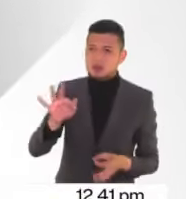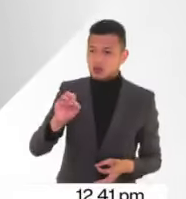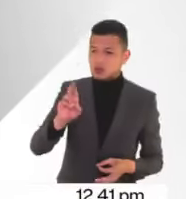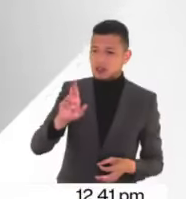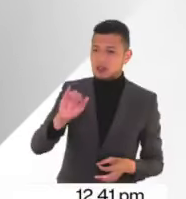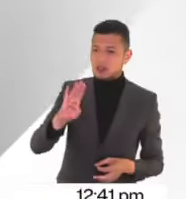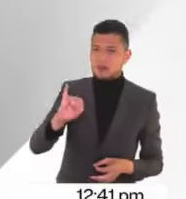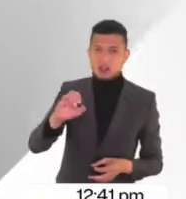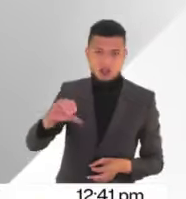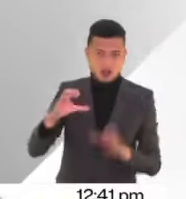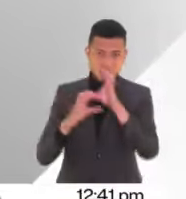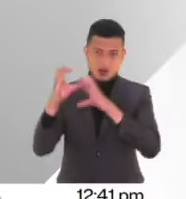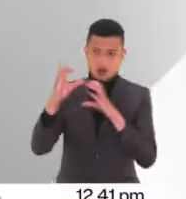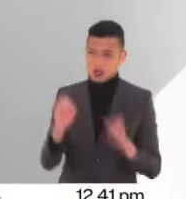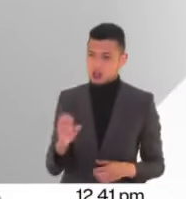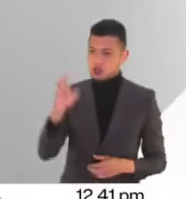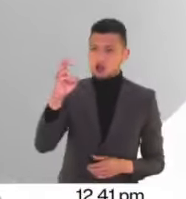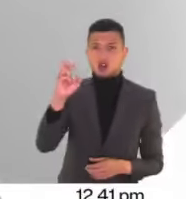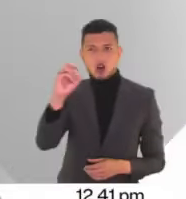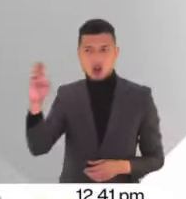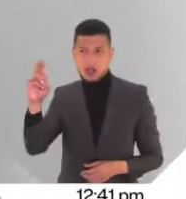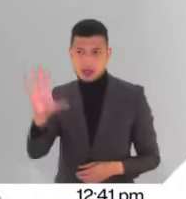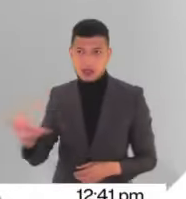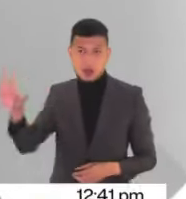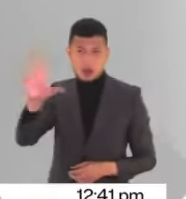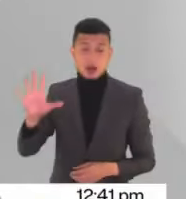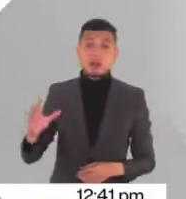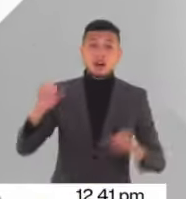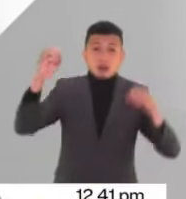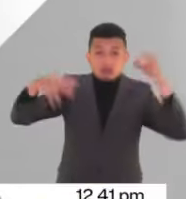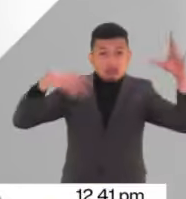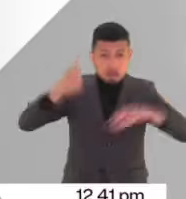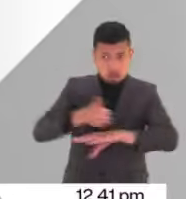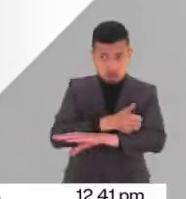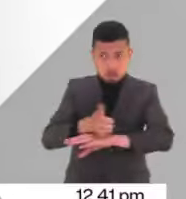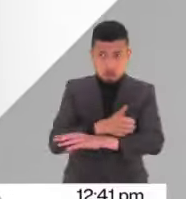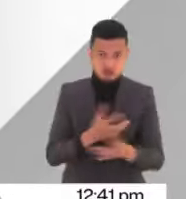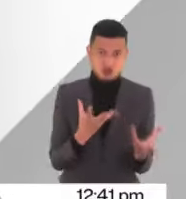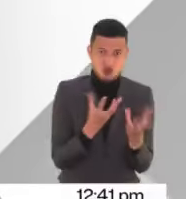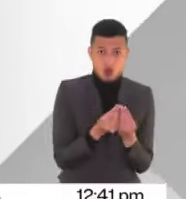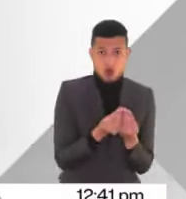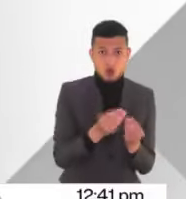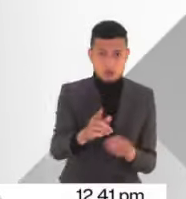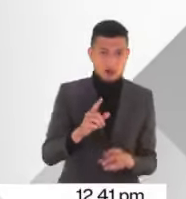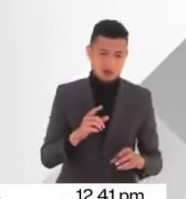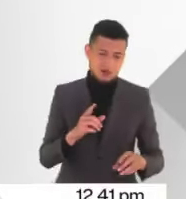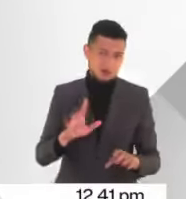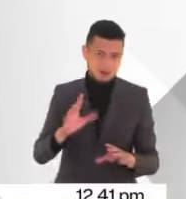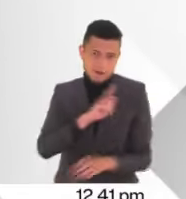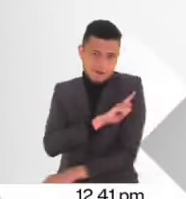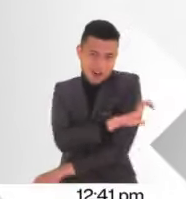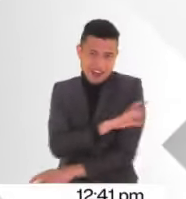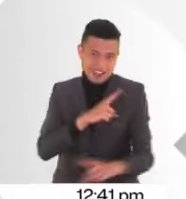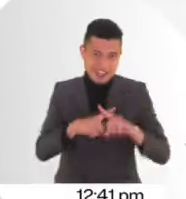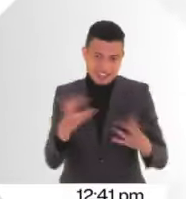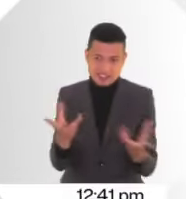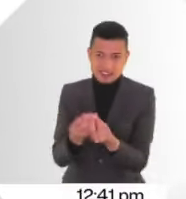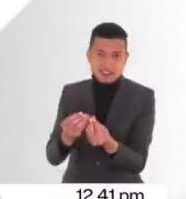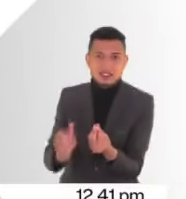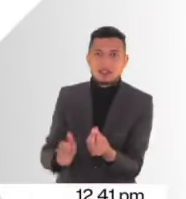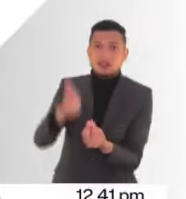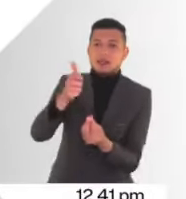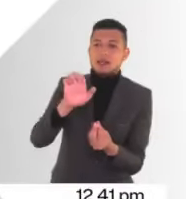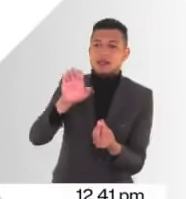nororiente del Cauca. Al establecimiento llegaron presuntos integrantes de las disidencias de Agoberto Ramos del Estado Mayor Central. Hicieron apagar la